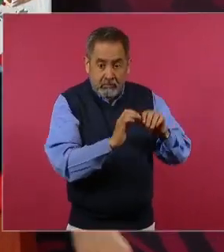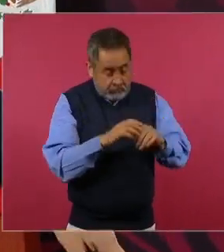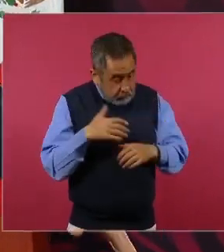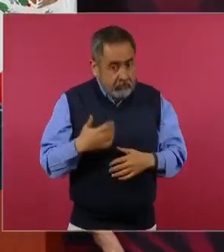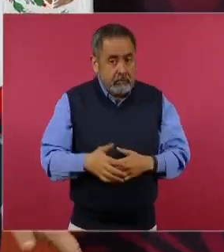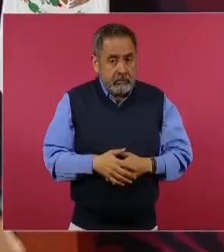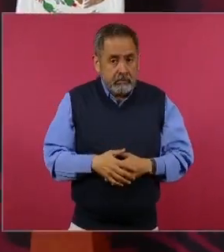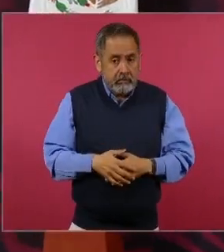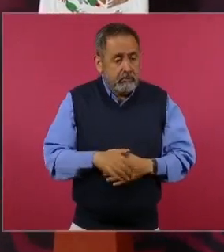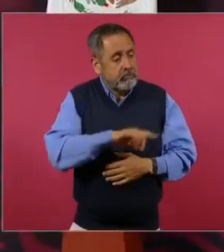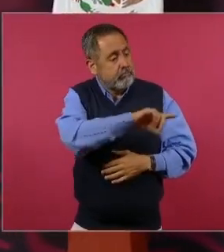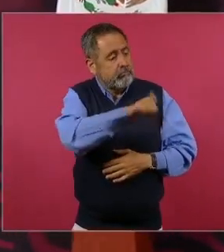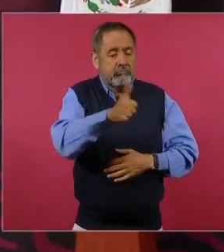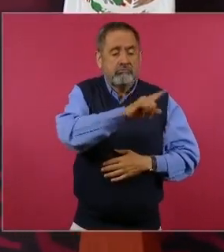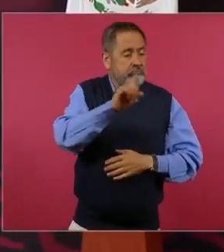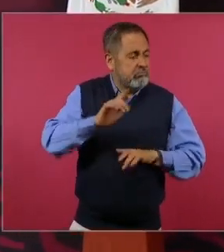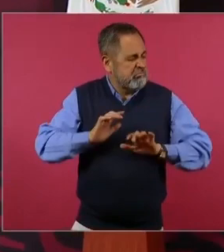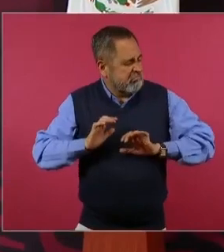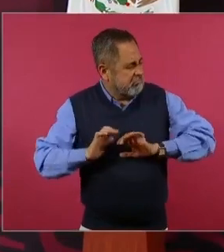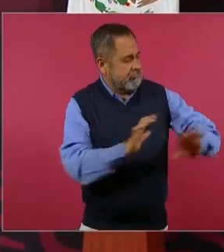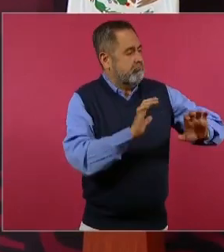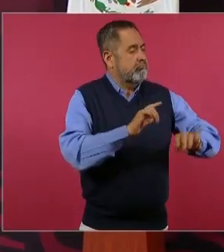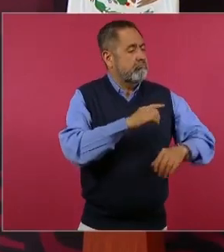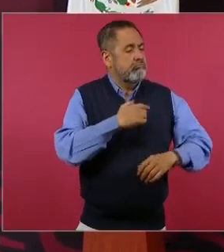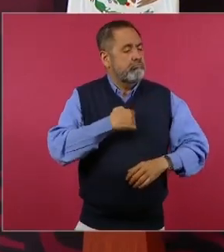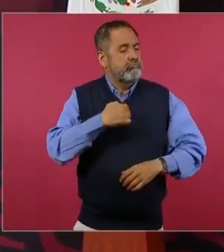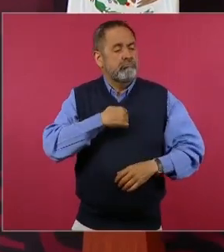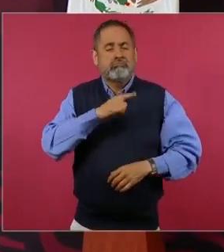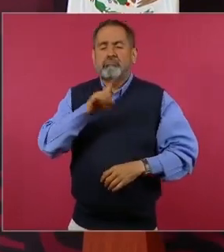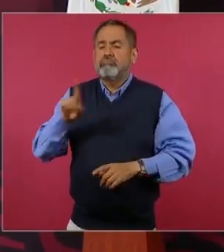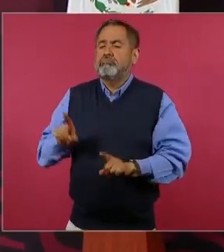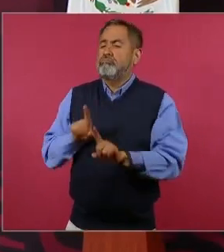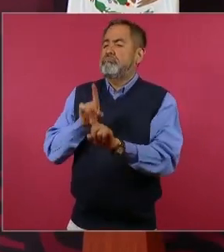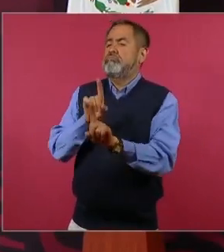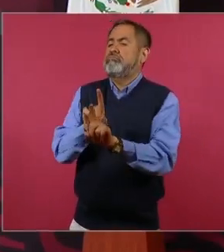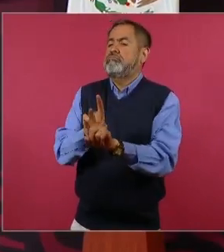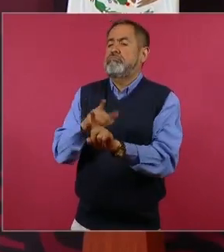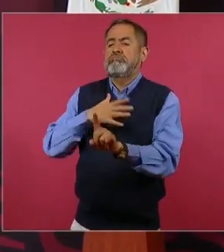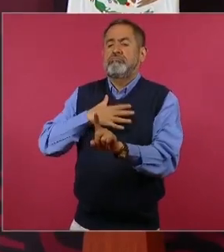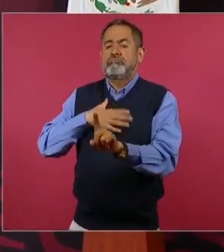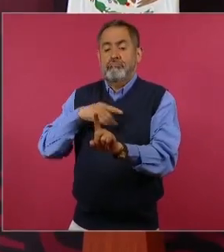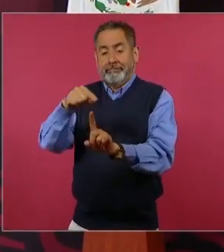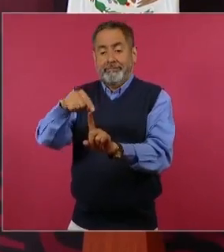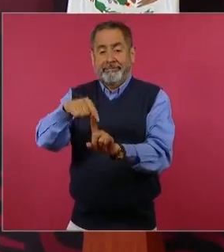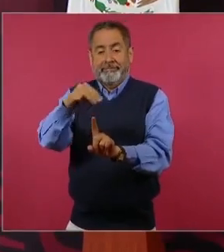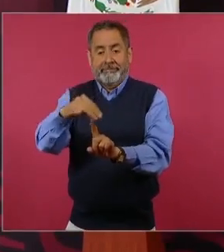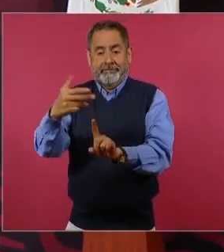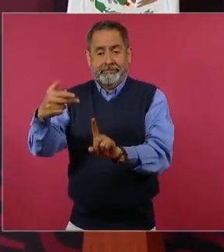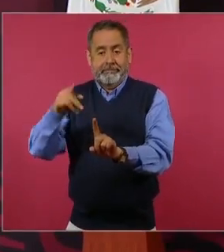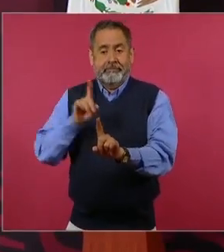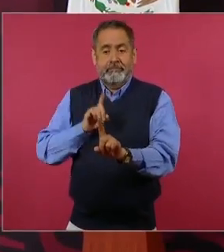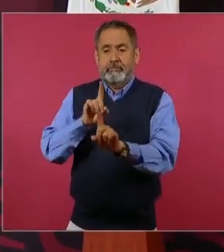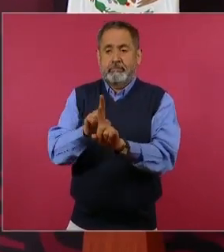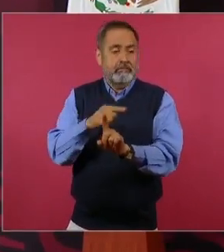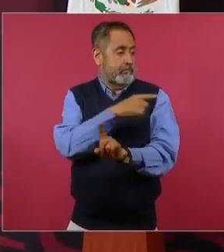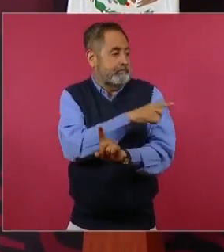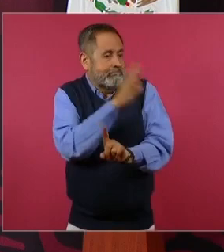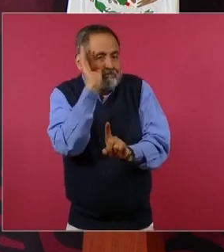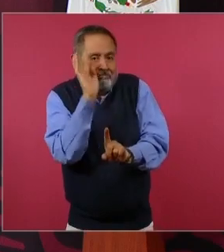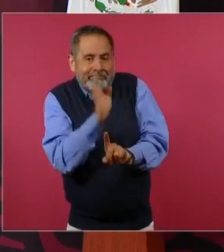ya se pone detrás de Miguel de la Madrid y quién sabe dónde terminó el pobre señor,